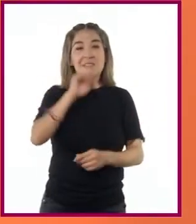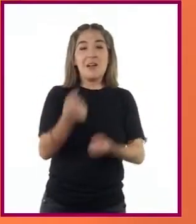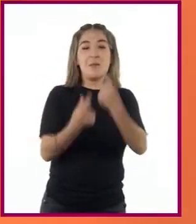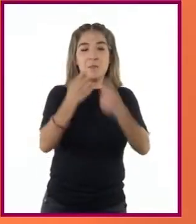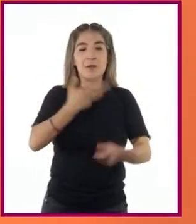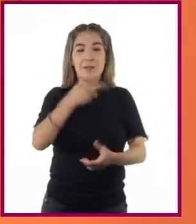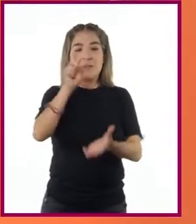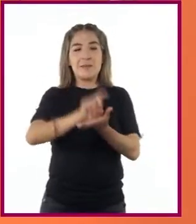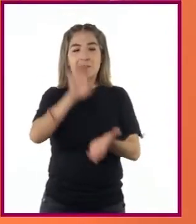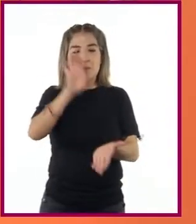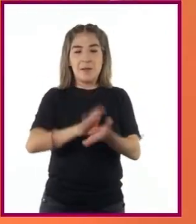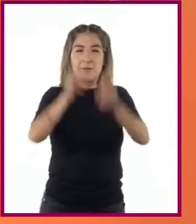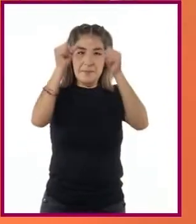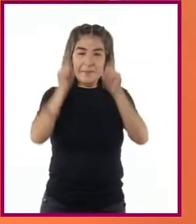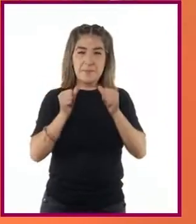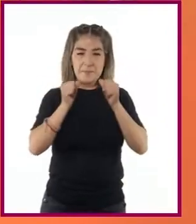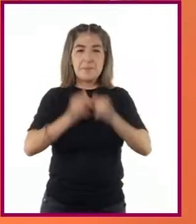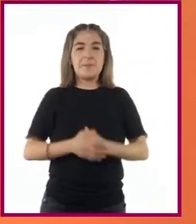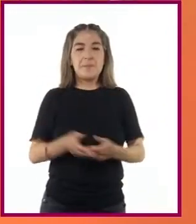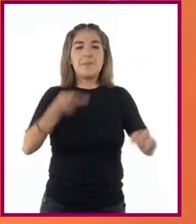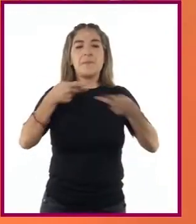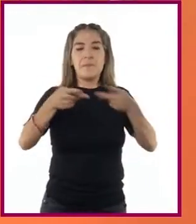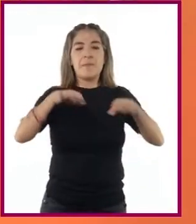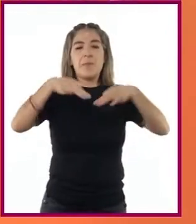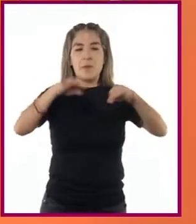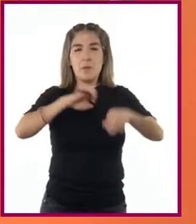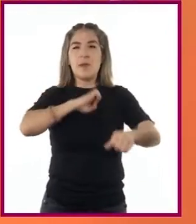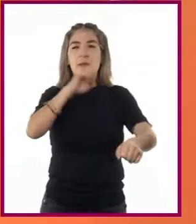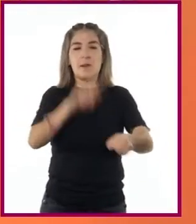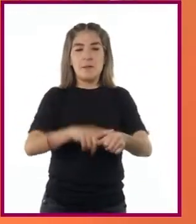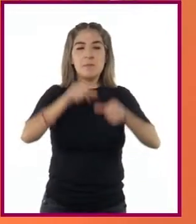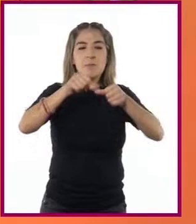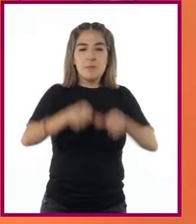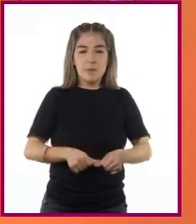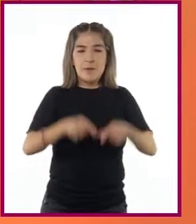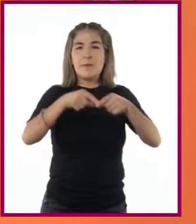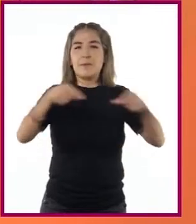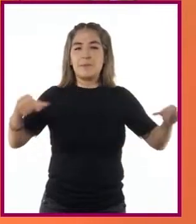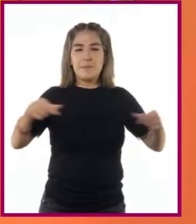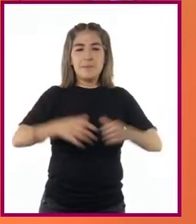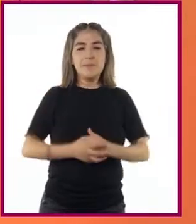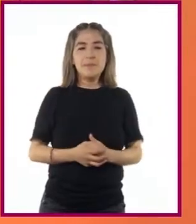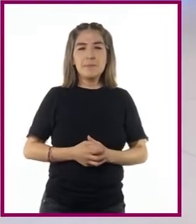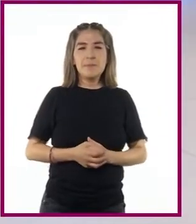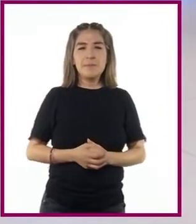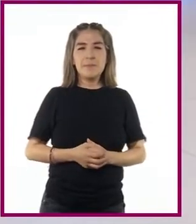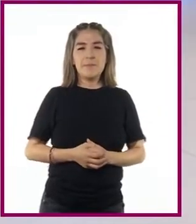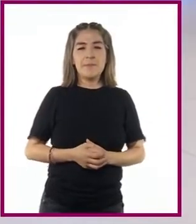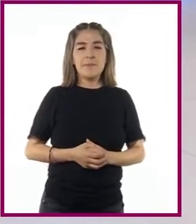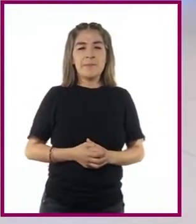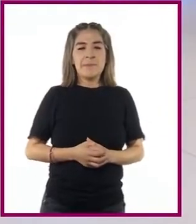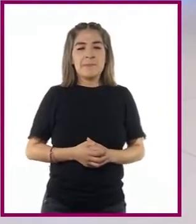tiene discapacidad visual, preparen hojas Leyer, punzón y regleta.